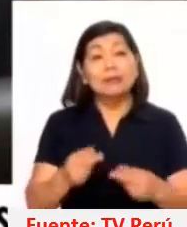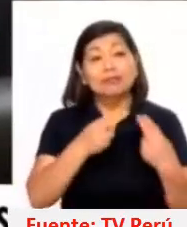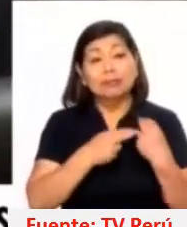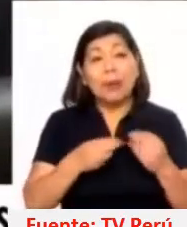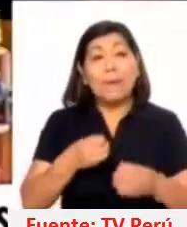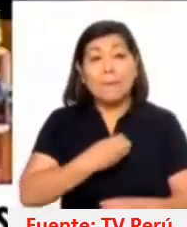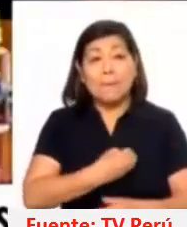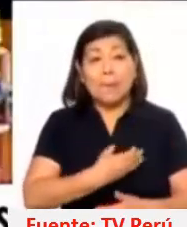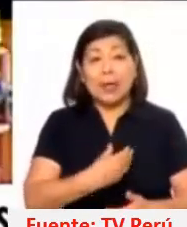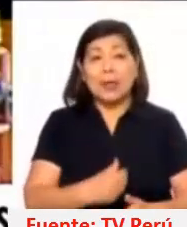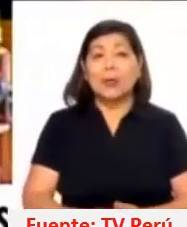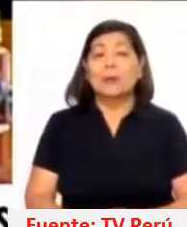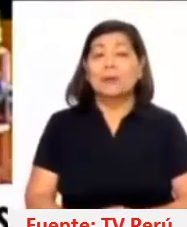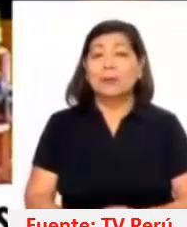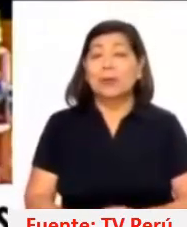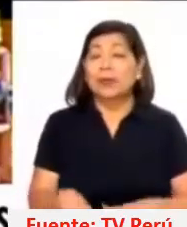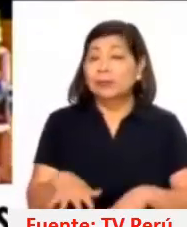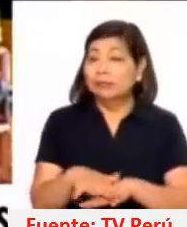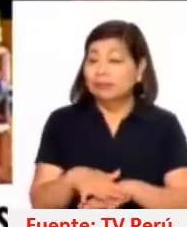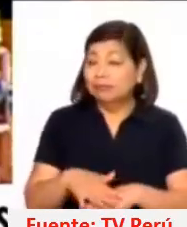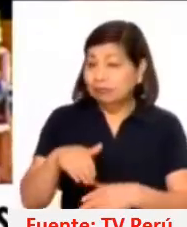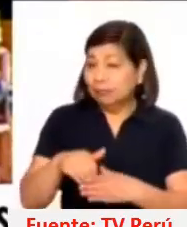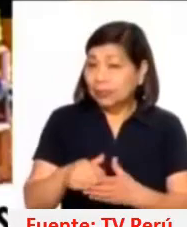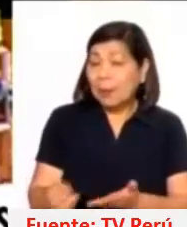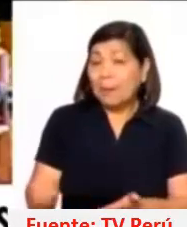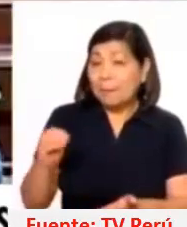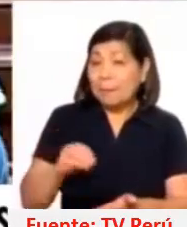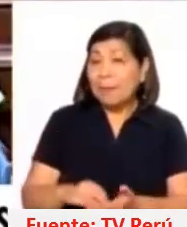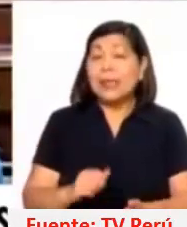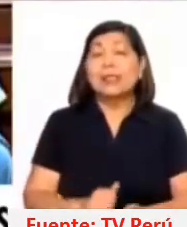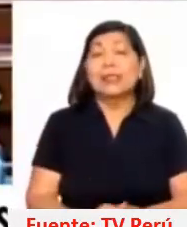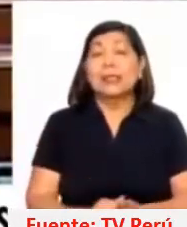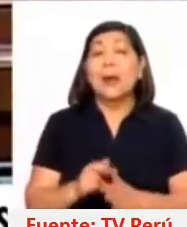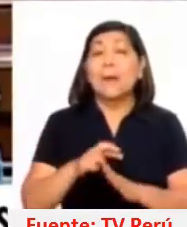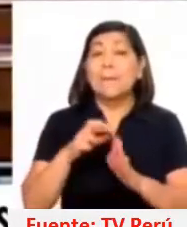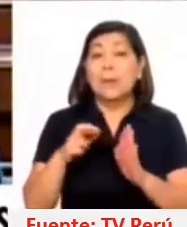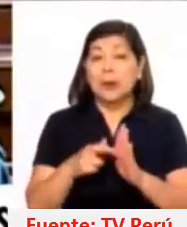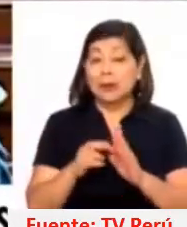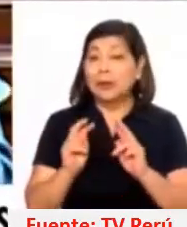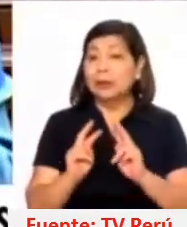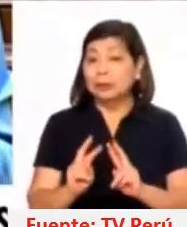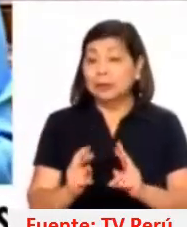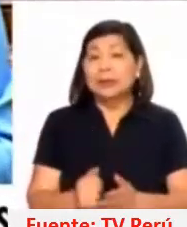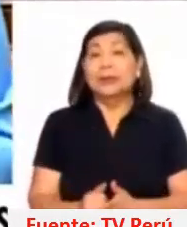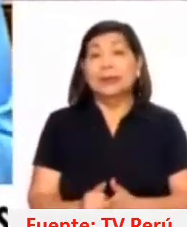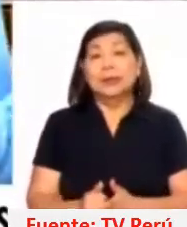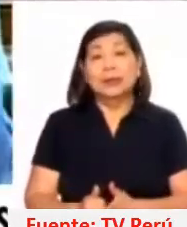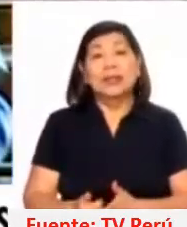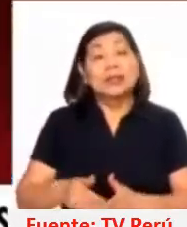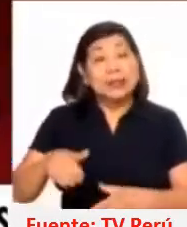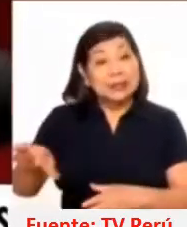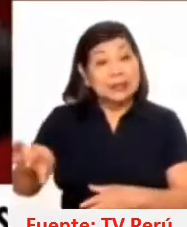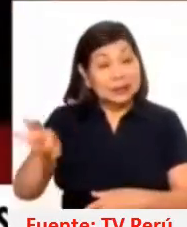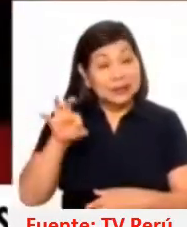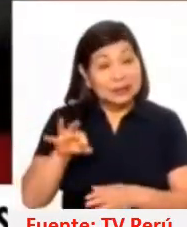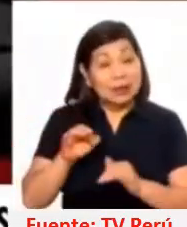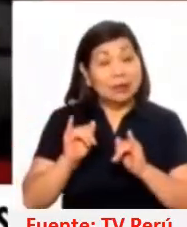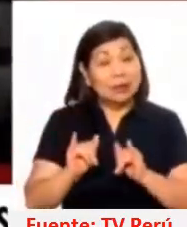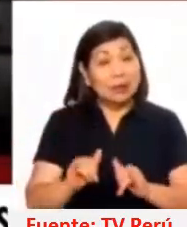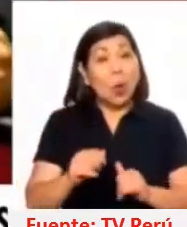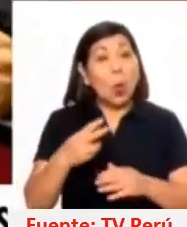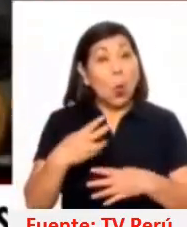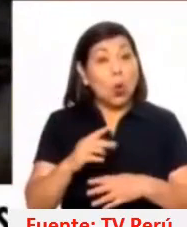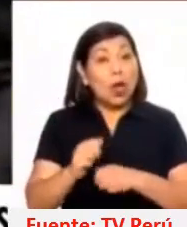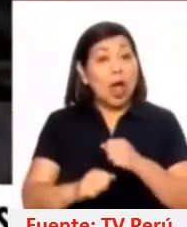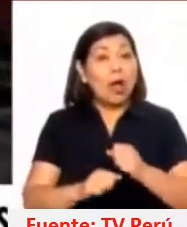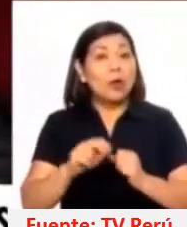en mayo. Al tratarse de elecciones complementarias, el proyecto contemplaba que las autoridades elegidas dejen el cargo en julio